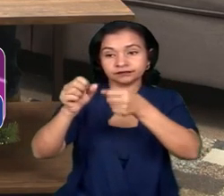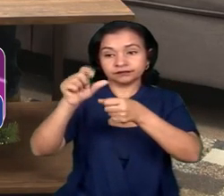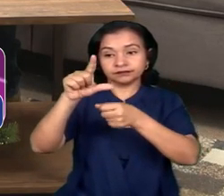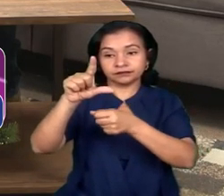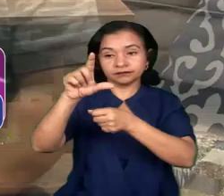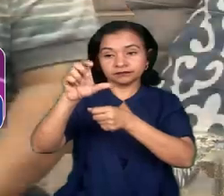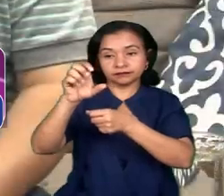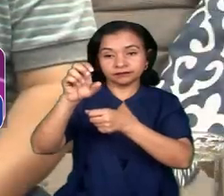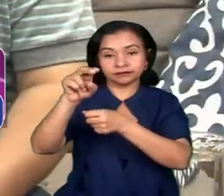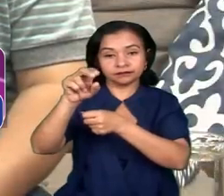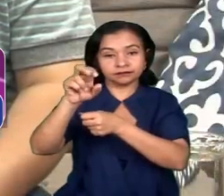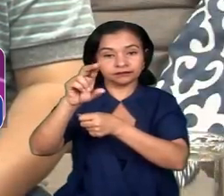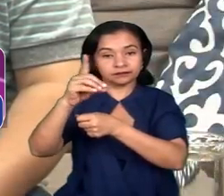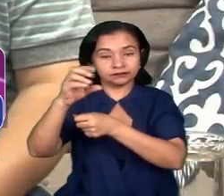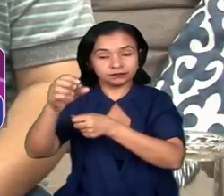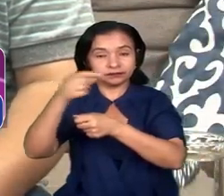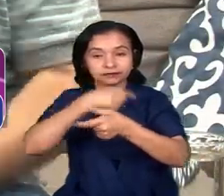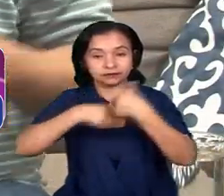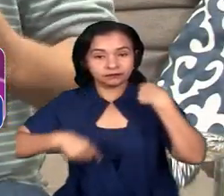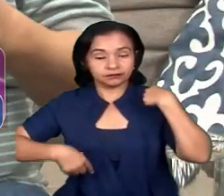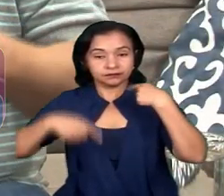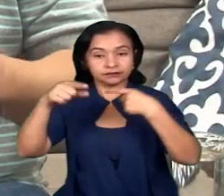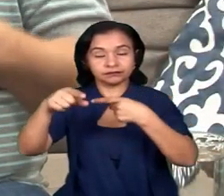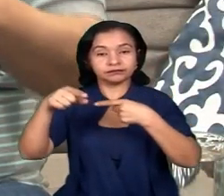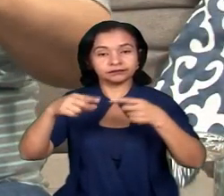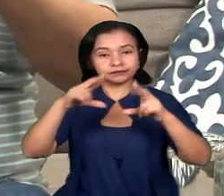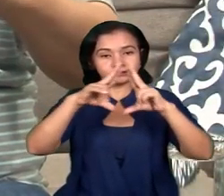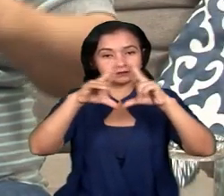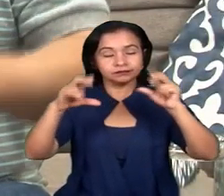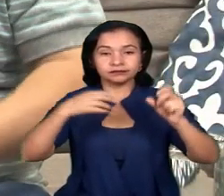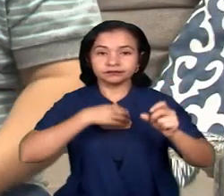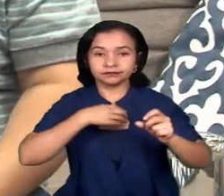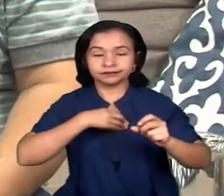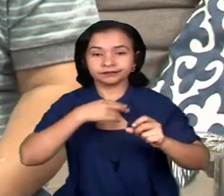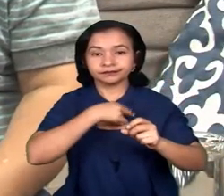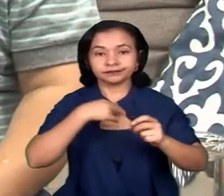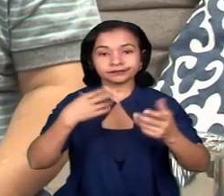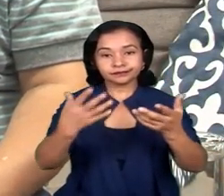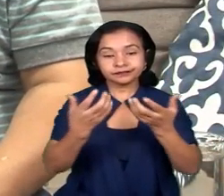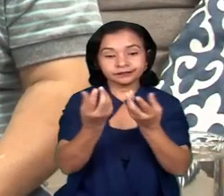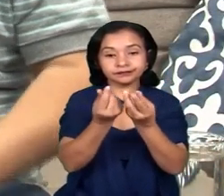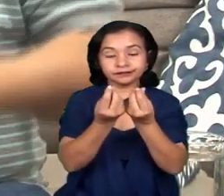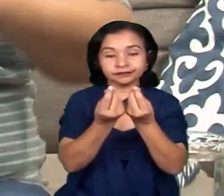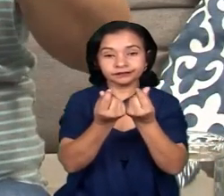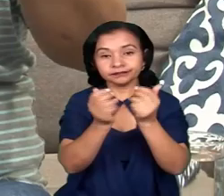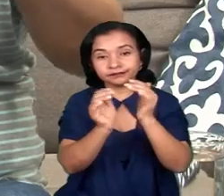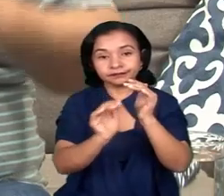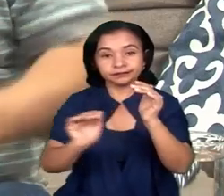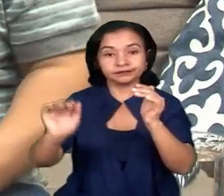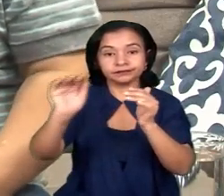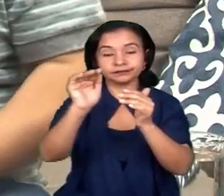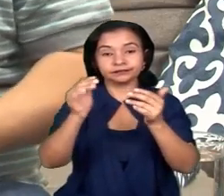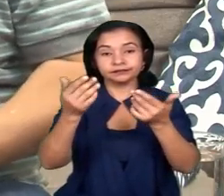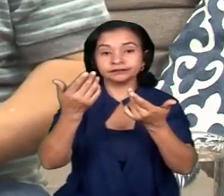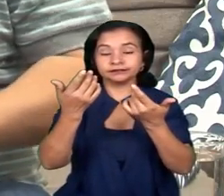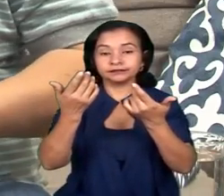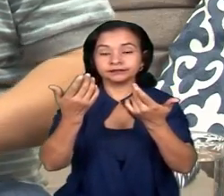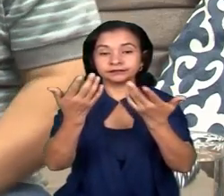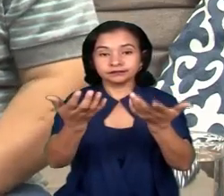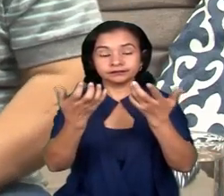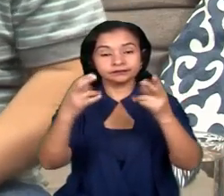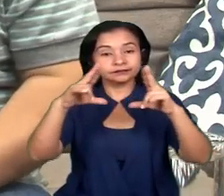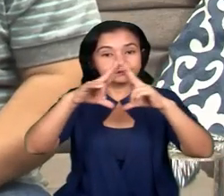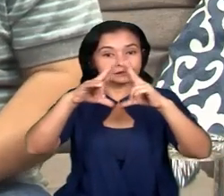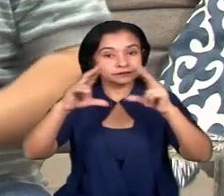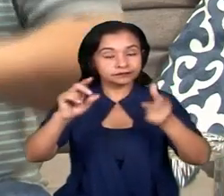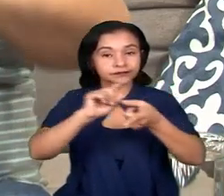y mandatados por ser nicaragüenses, tratar de levantar la economía. Y como empresarios. Nosotros, y como empresarios, queremos que